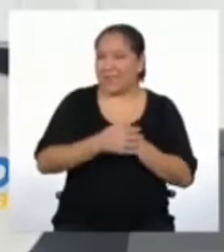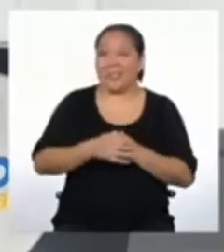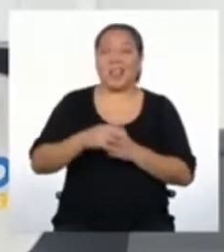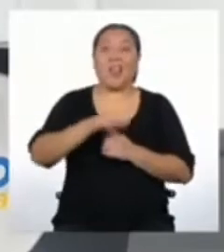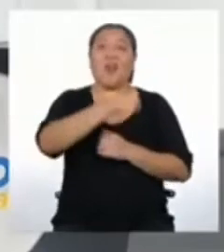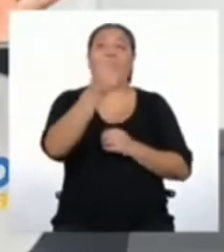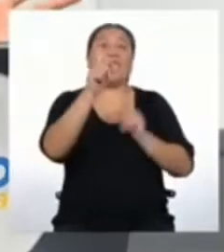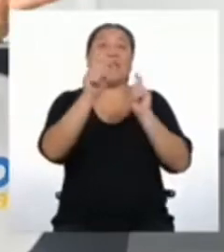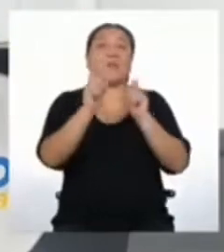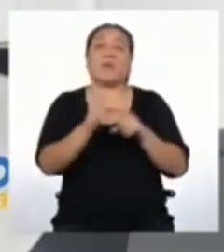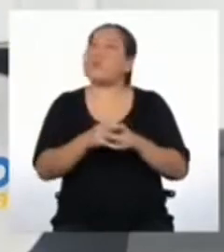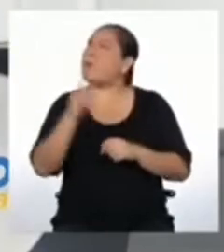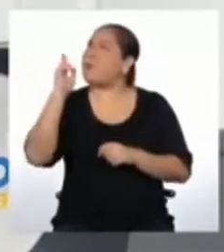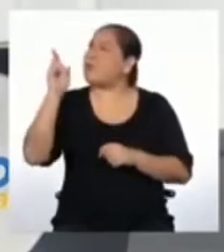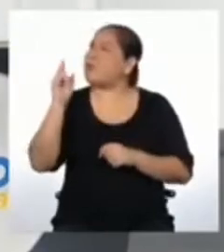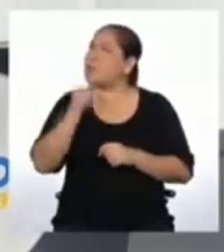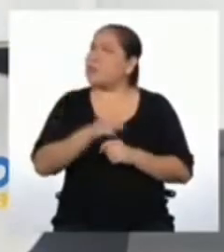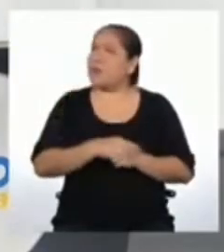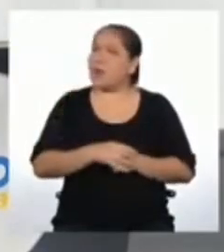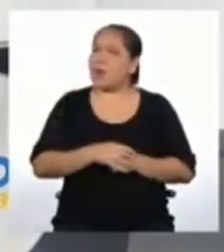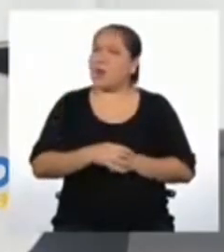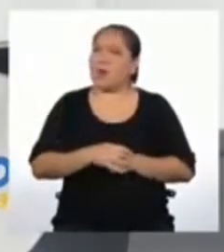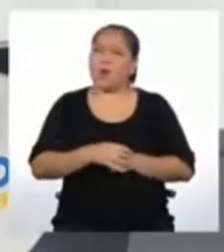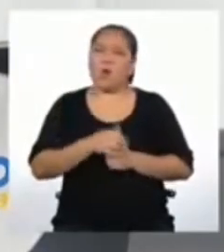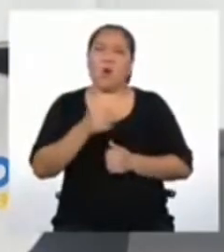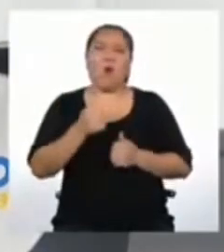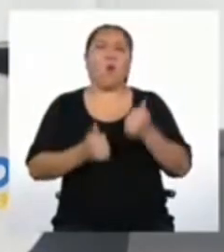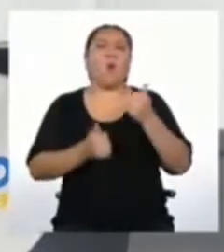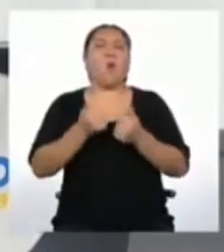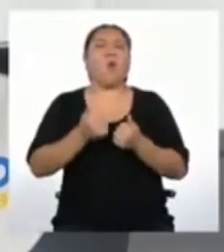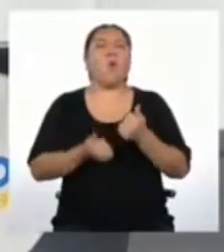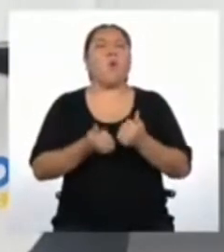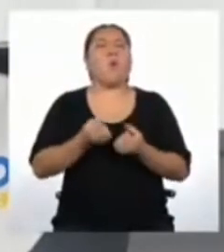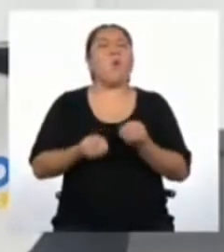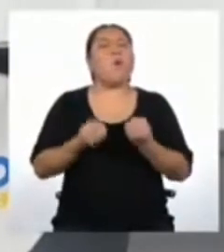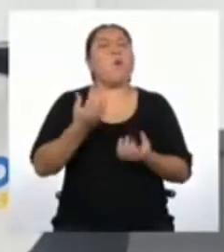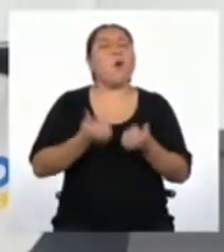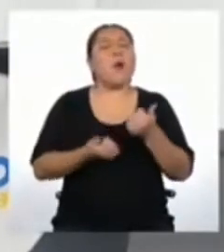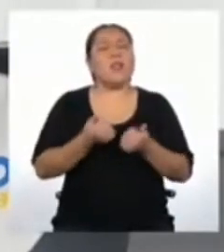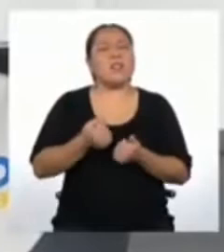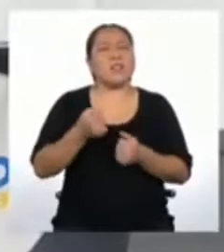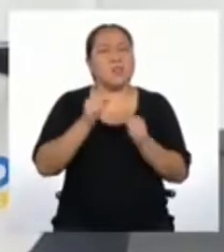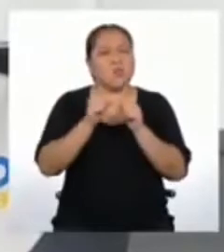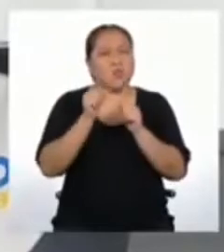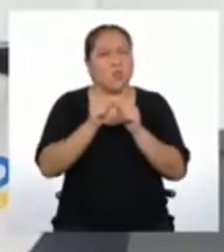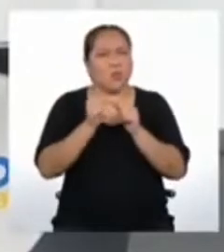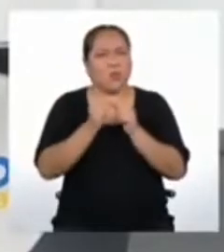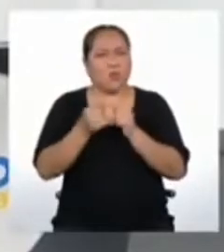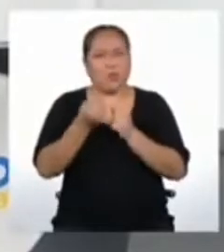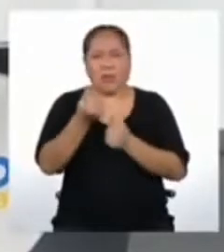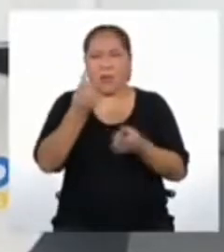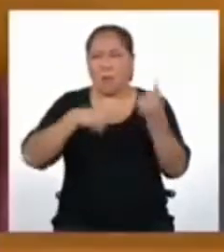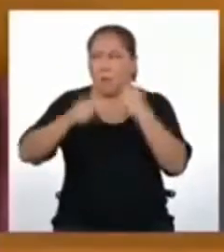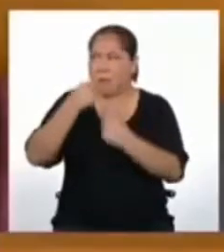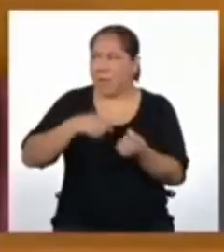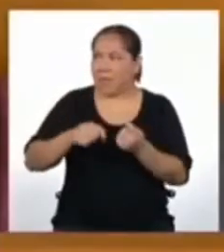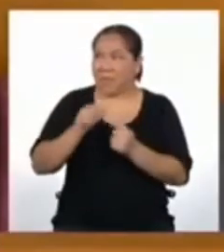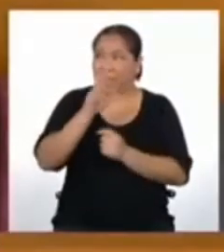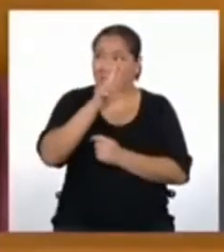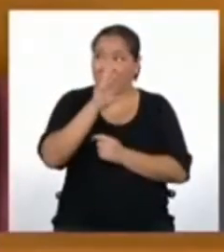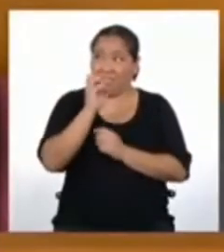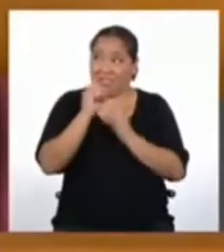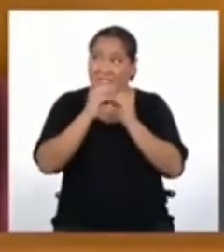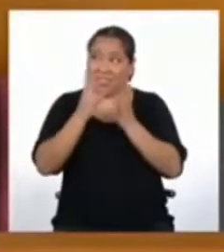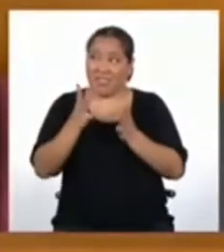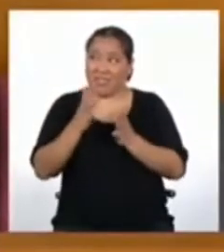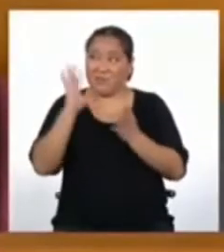pregunta. Profesora, ¿a cuánto asciende el monto total de ventas durante los 30 días? Suena complicado. No lo